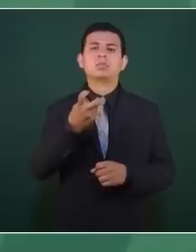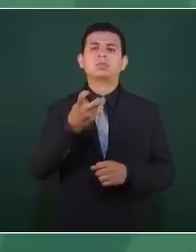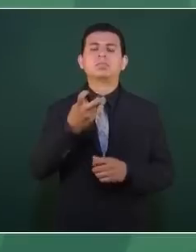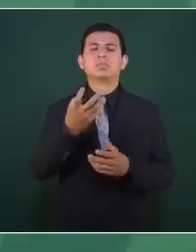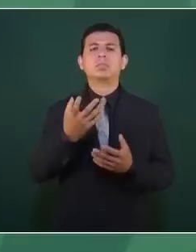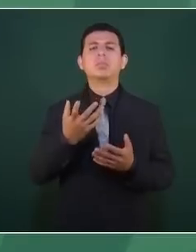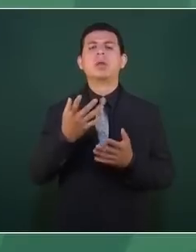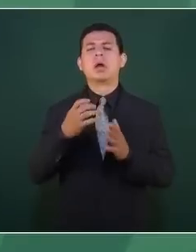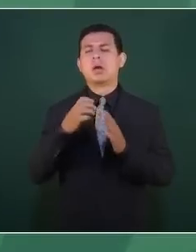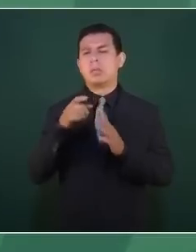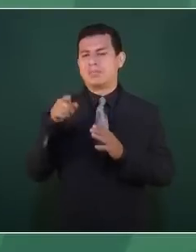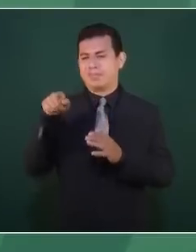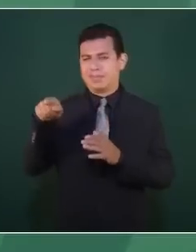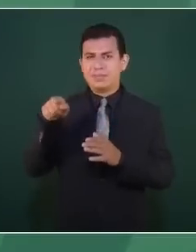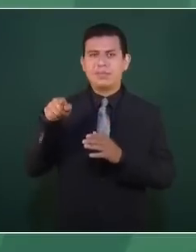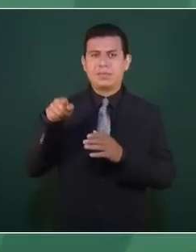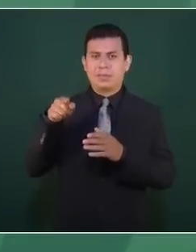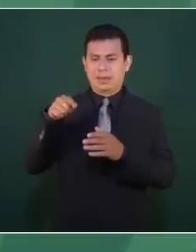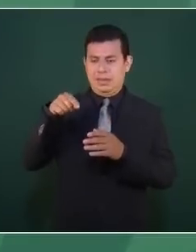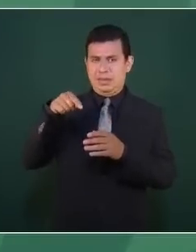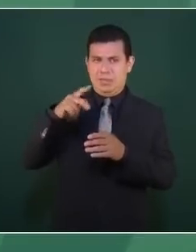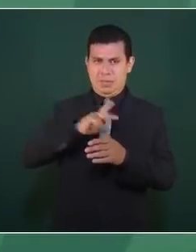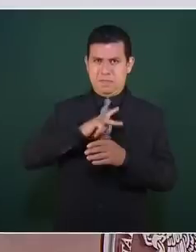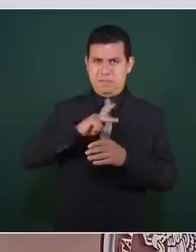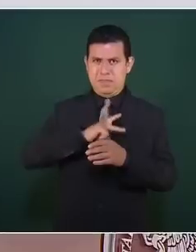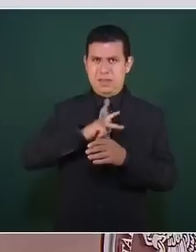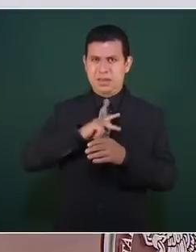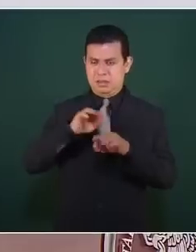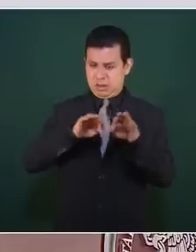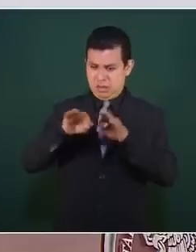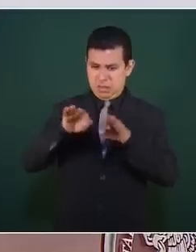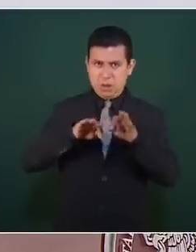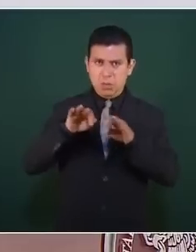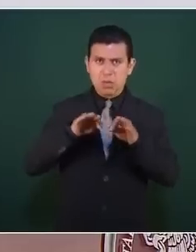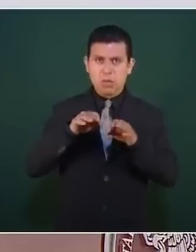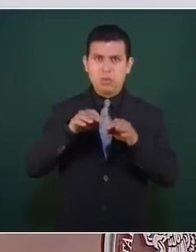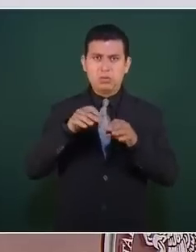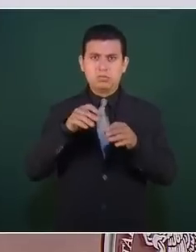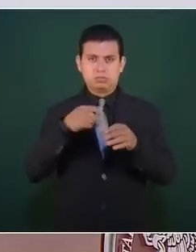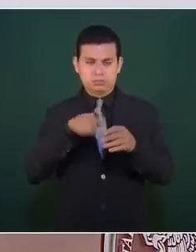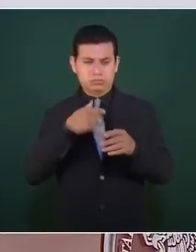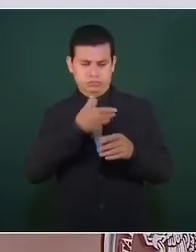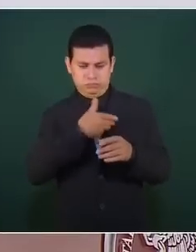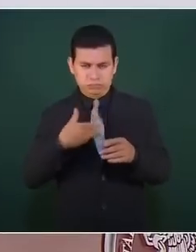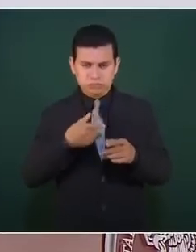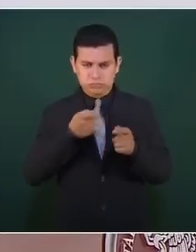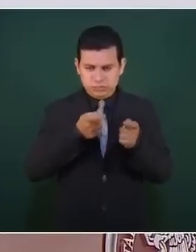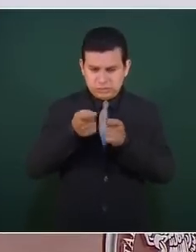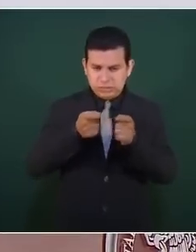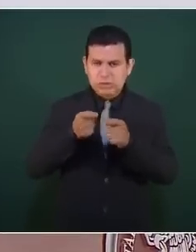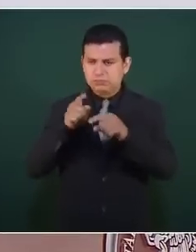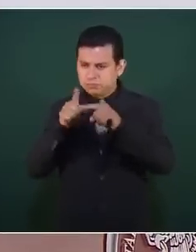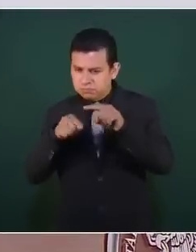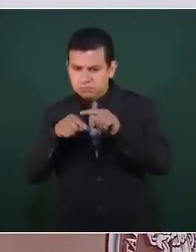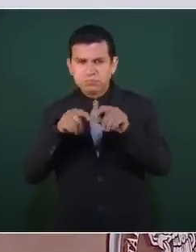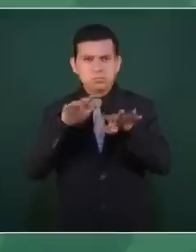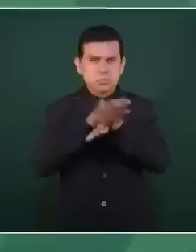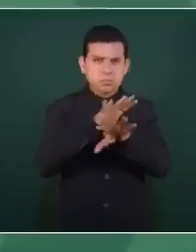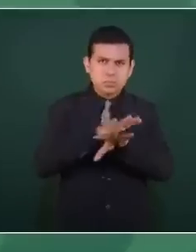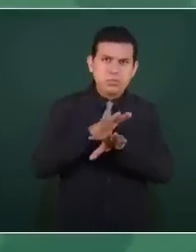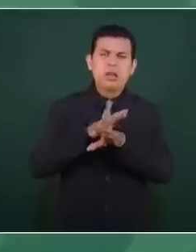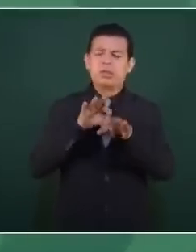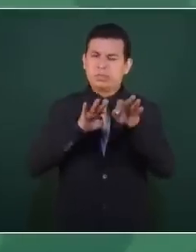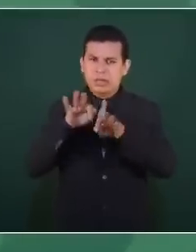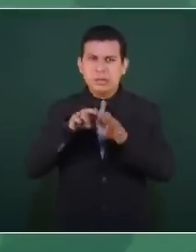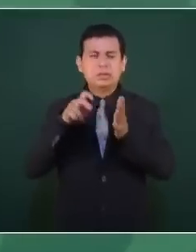tanto al interior del gobierno que represento, en lo que es el Poder Ejecutivo, tenemos que